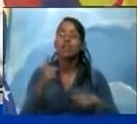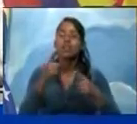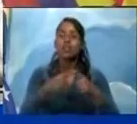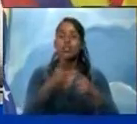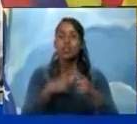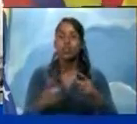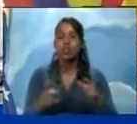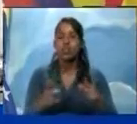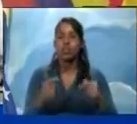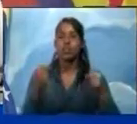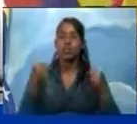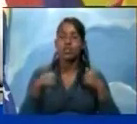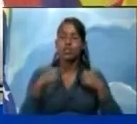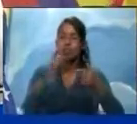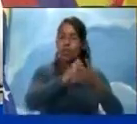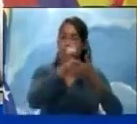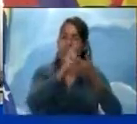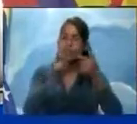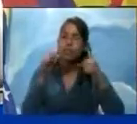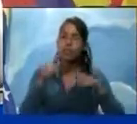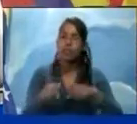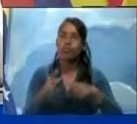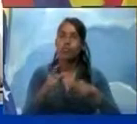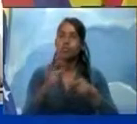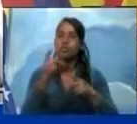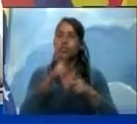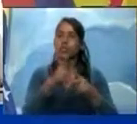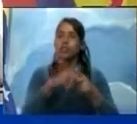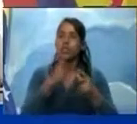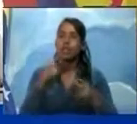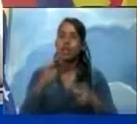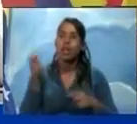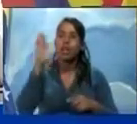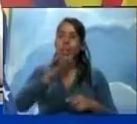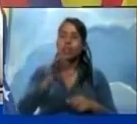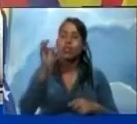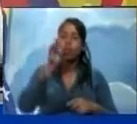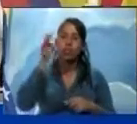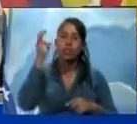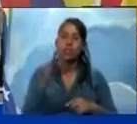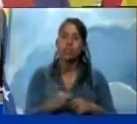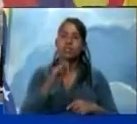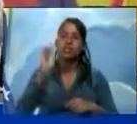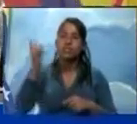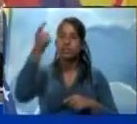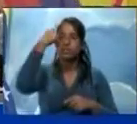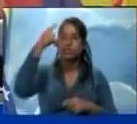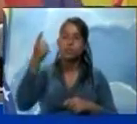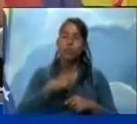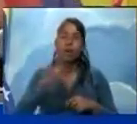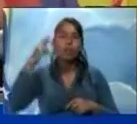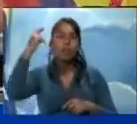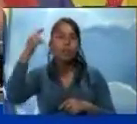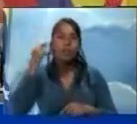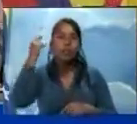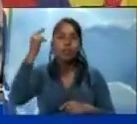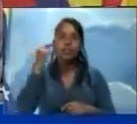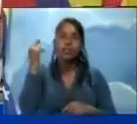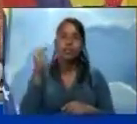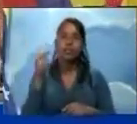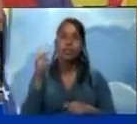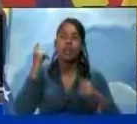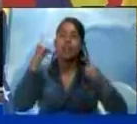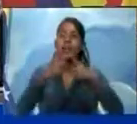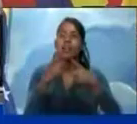querido, yo escribí ahí, estoy seguro que el presidente va a reflexionar,